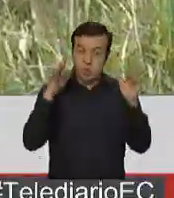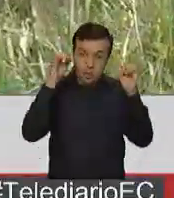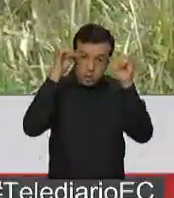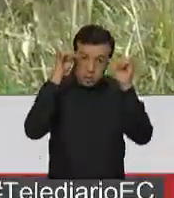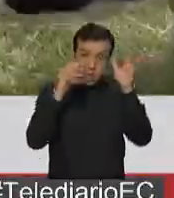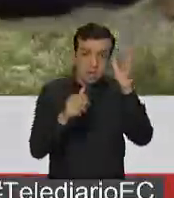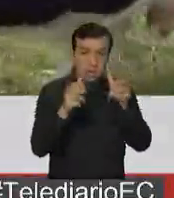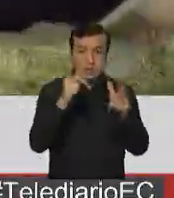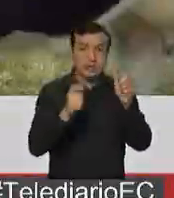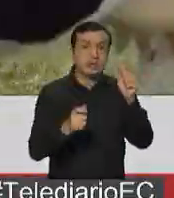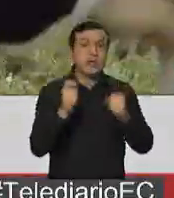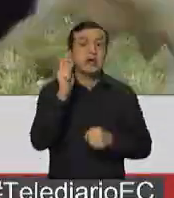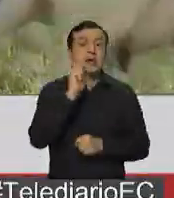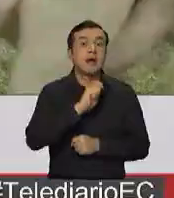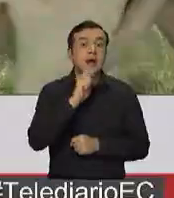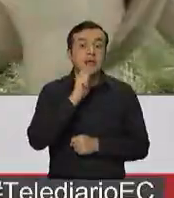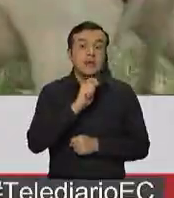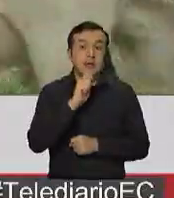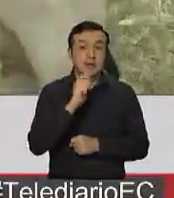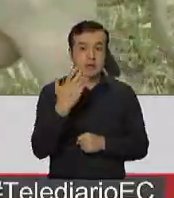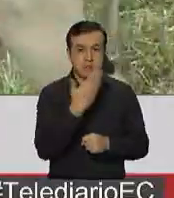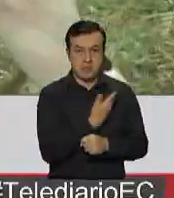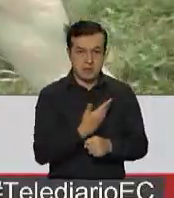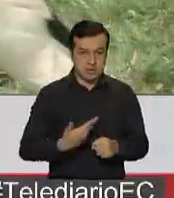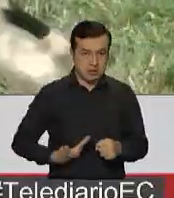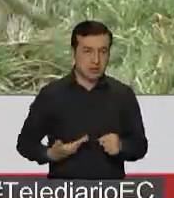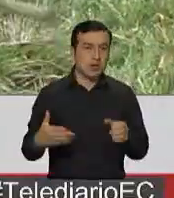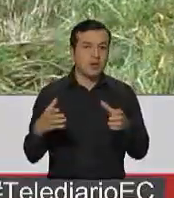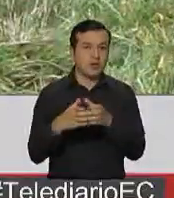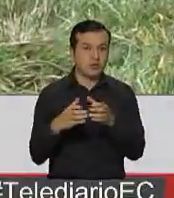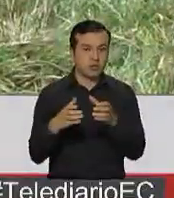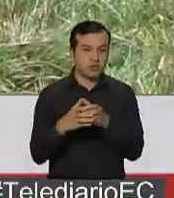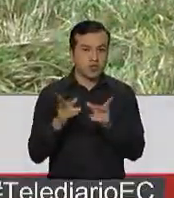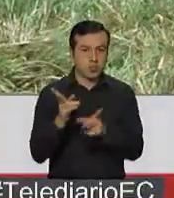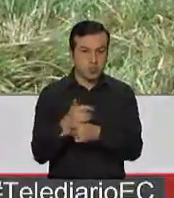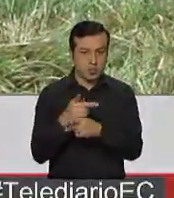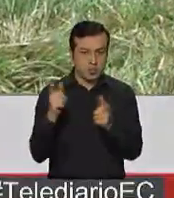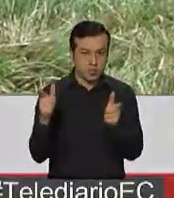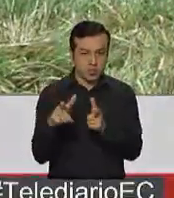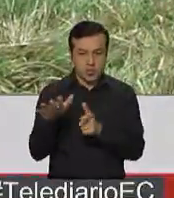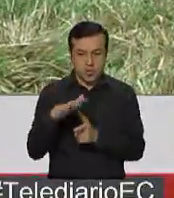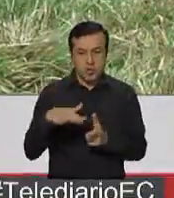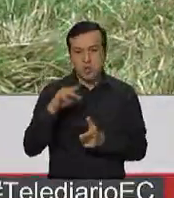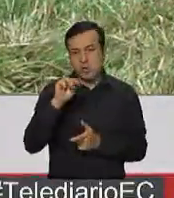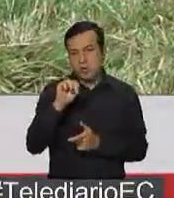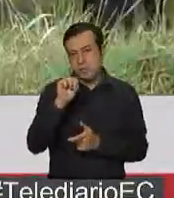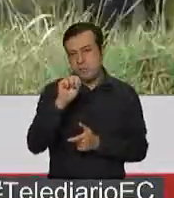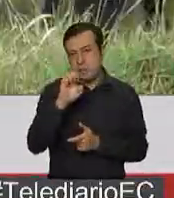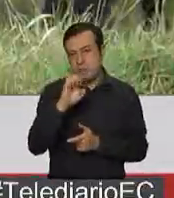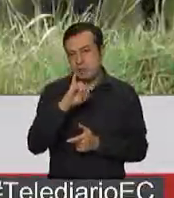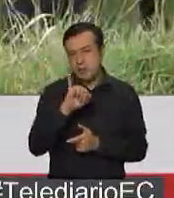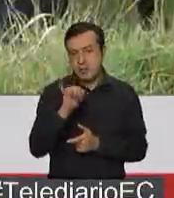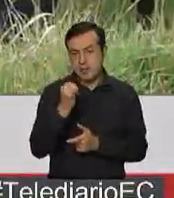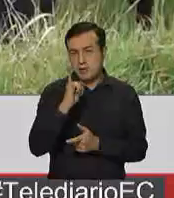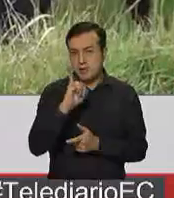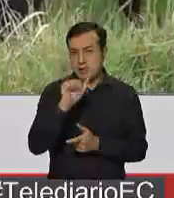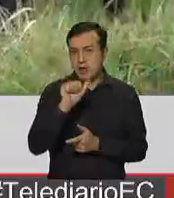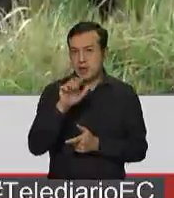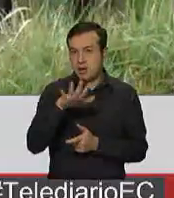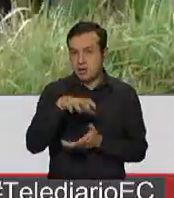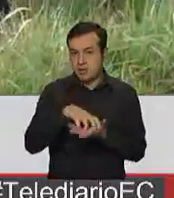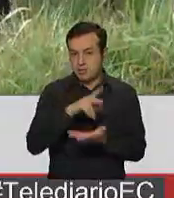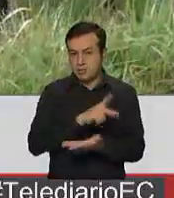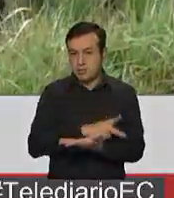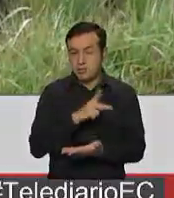y carne. Anita es presidenta de la Asociación de Pequeños Productores del Cantón Mejía en Pichincha. Ella comenta que